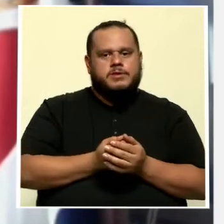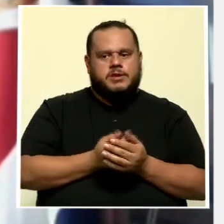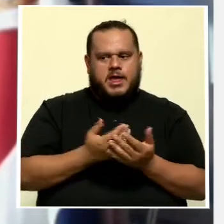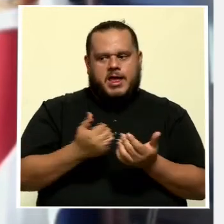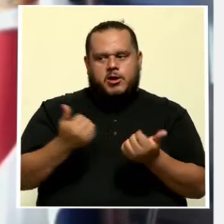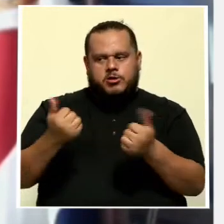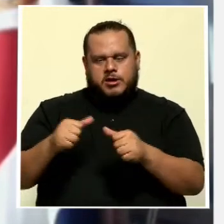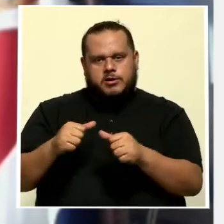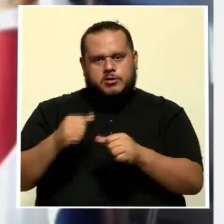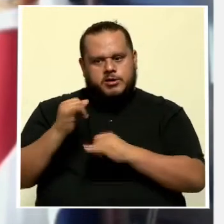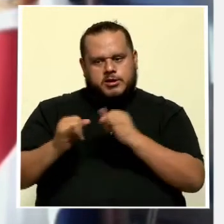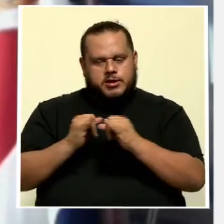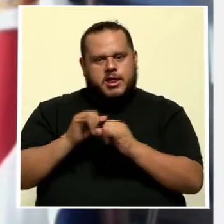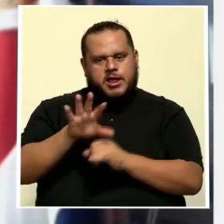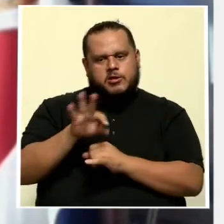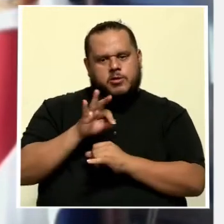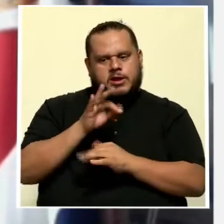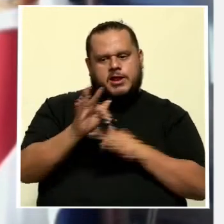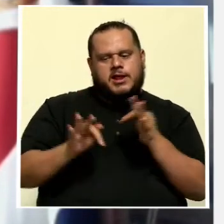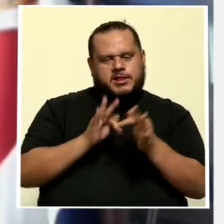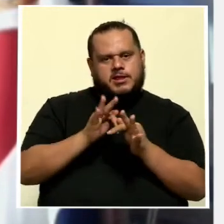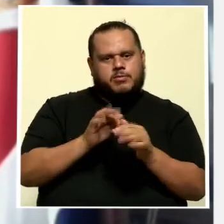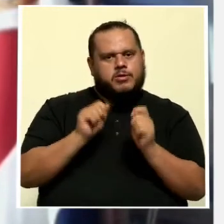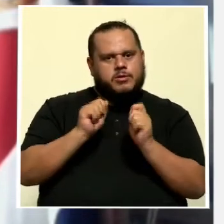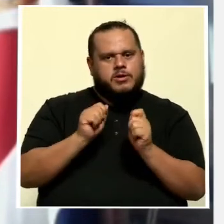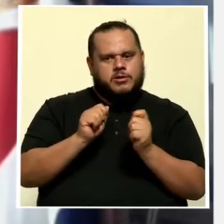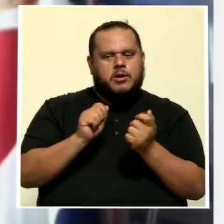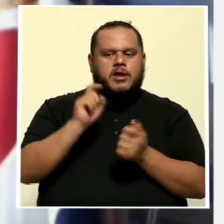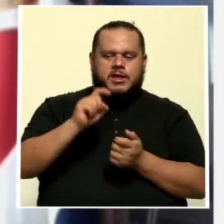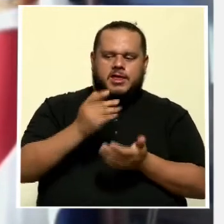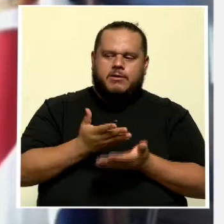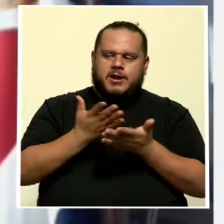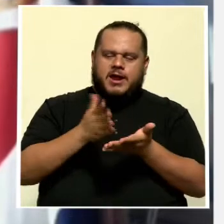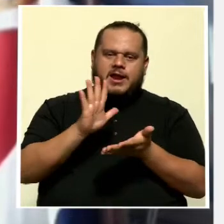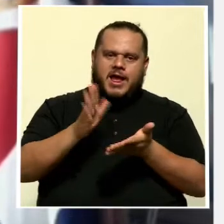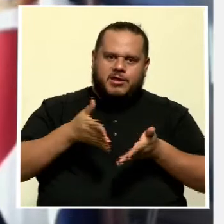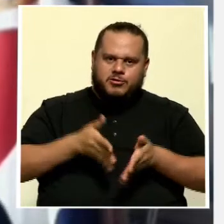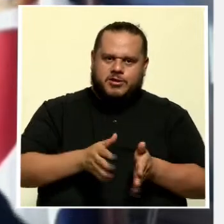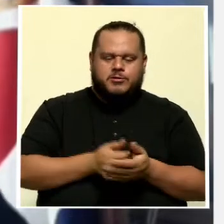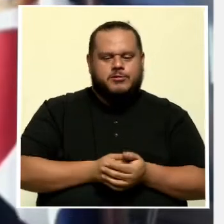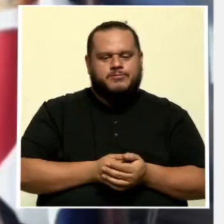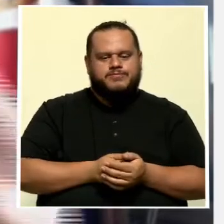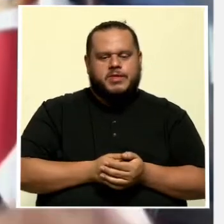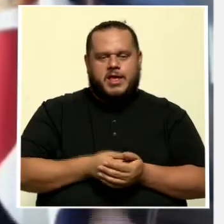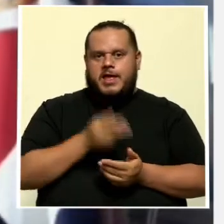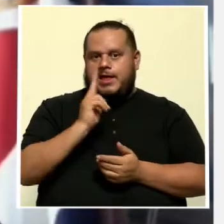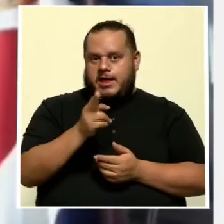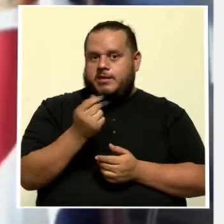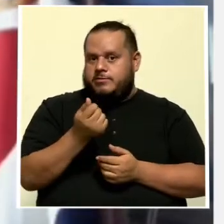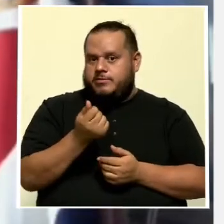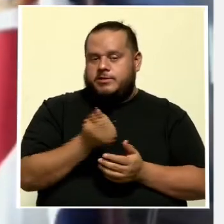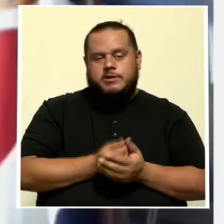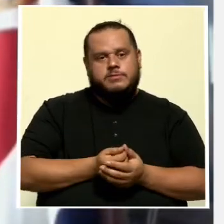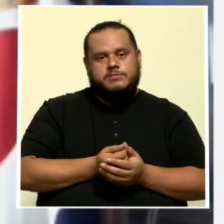internacionales, de escoger el tipo de educación que habrá de darse a sus hijos. Es el mismo dinero,